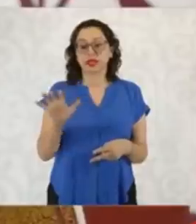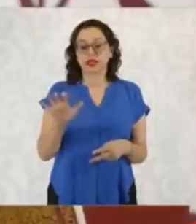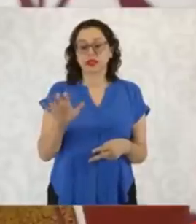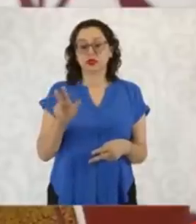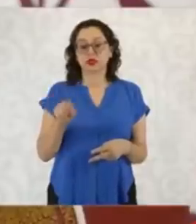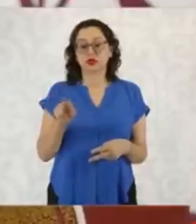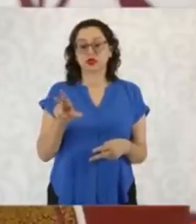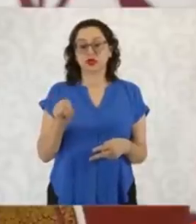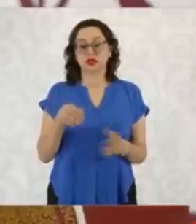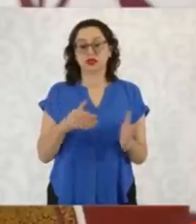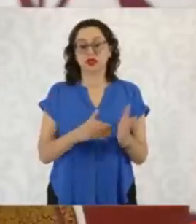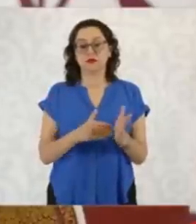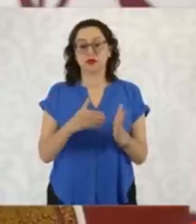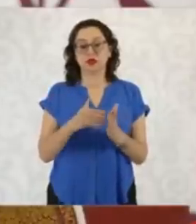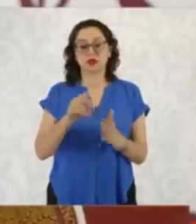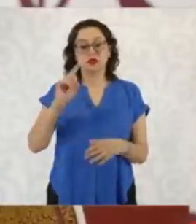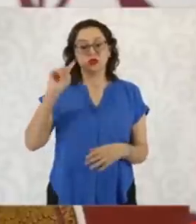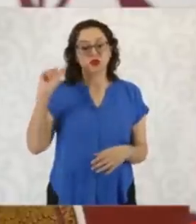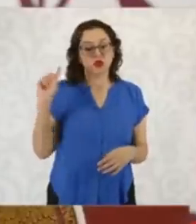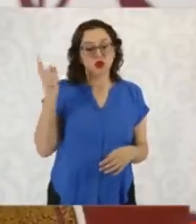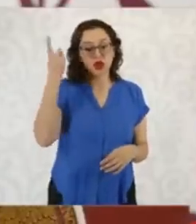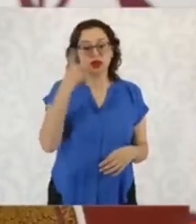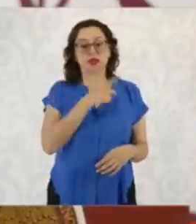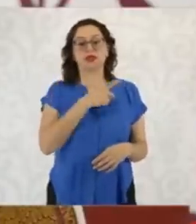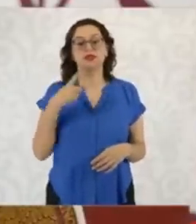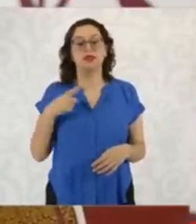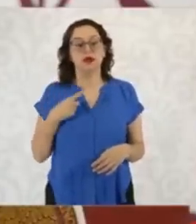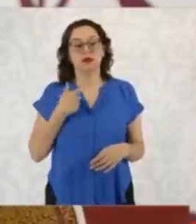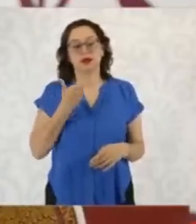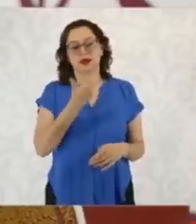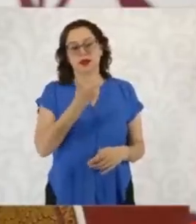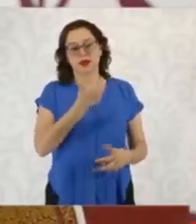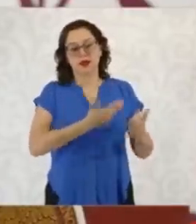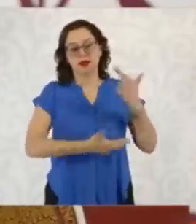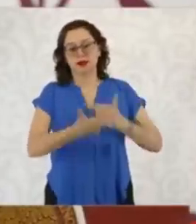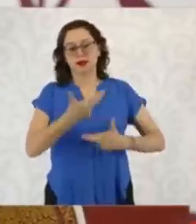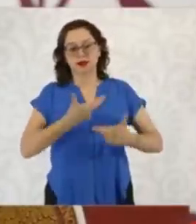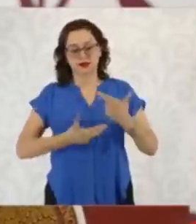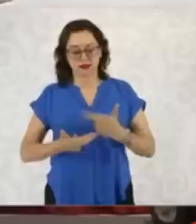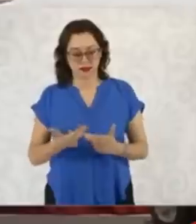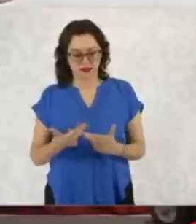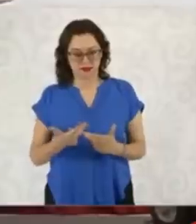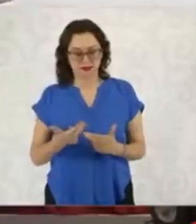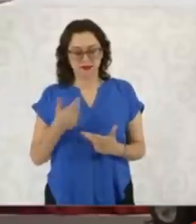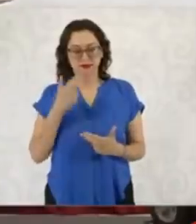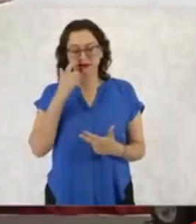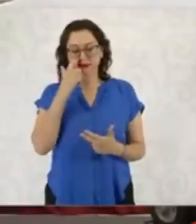$580 millones, que son los que en ese momento